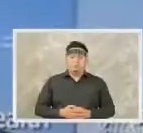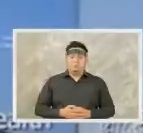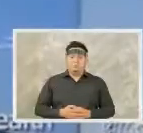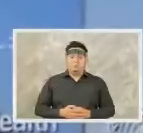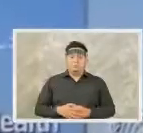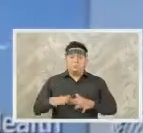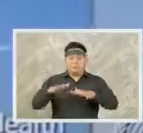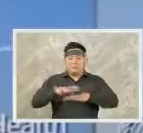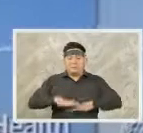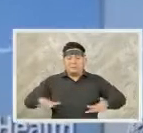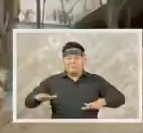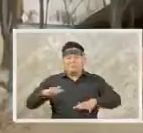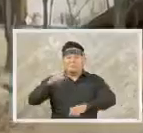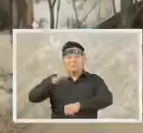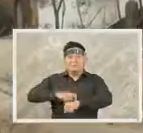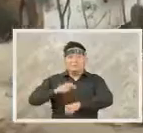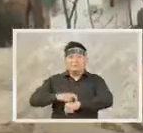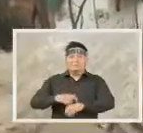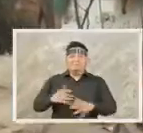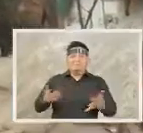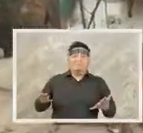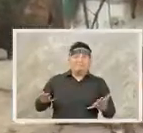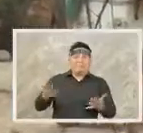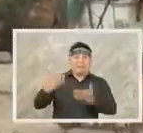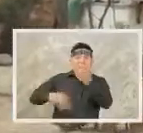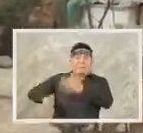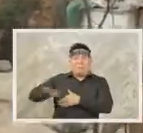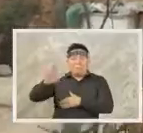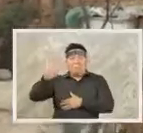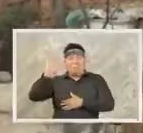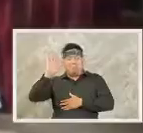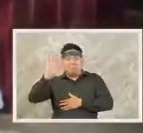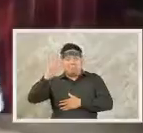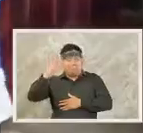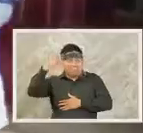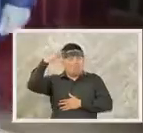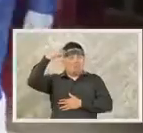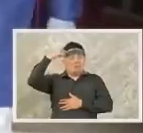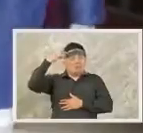La pandemia llegó a cambiarnos la vida y ponernos a prueba.